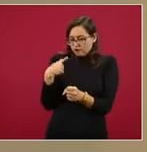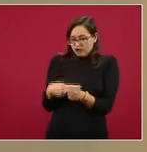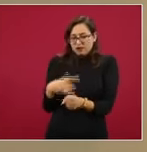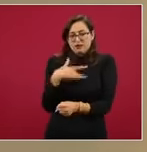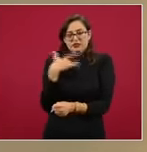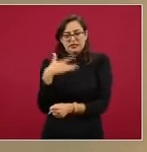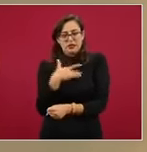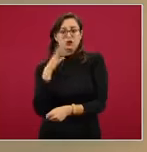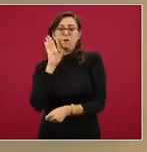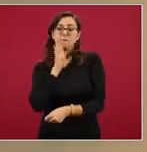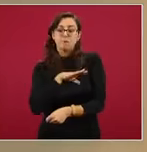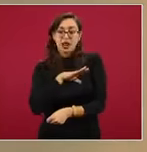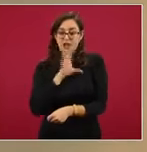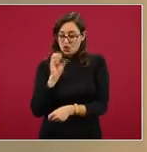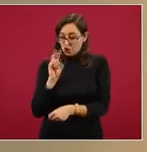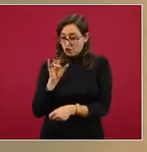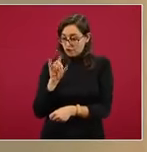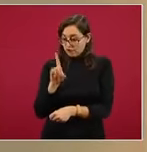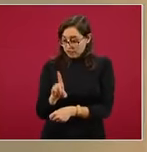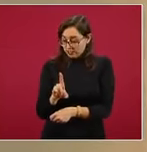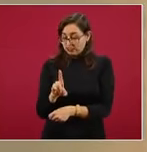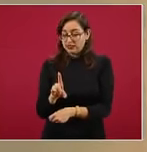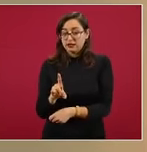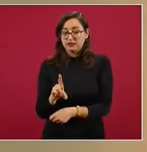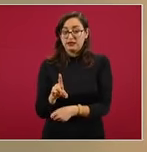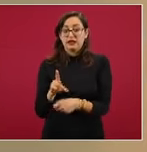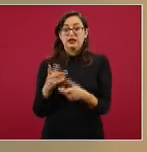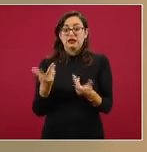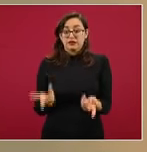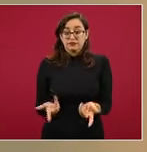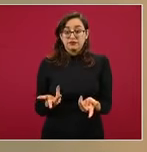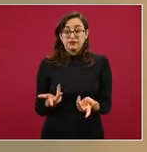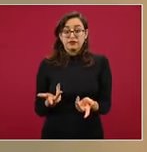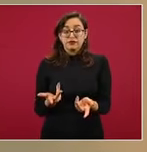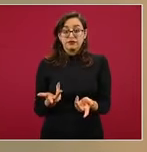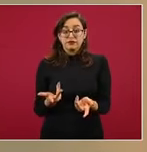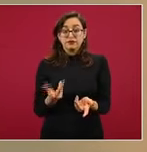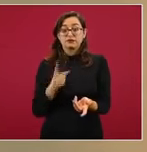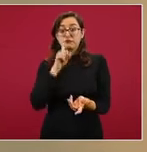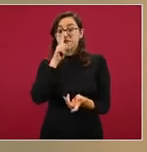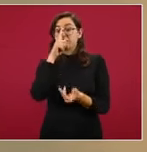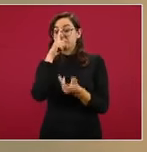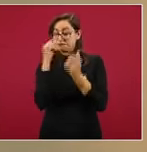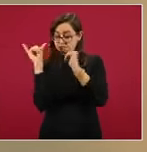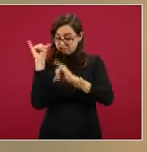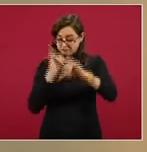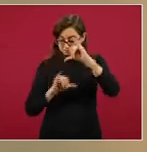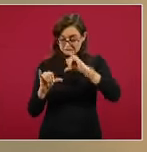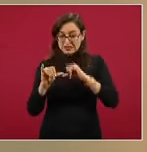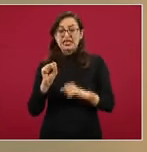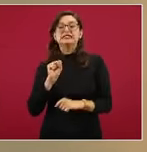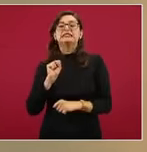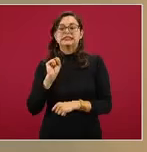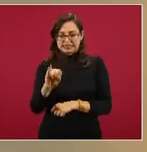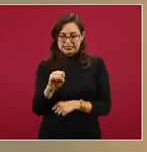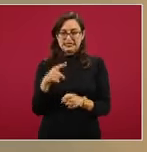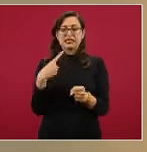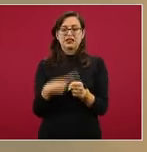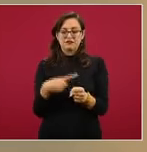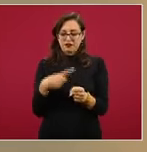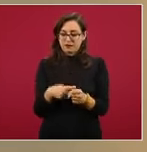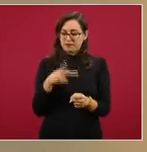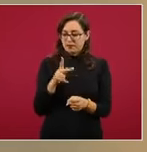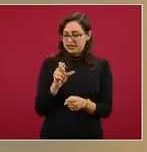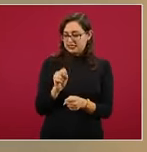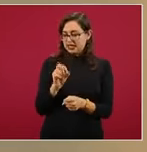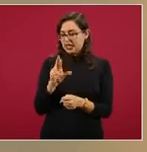con sintomatología compatible al virus SARS-CoV-2, resulta con un una prueba positiva, ya sea por PCR